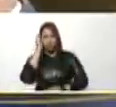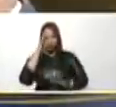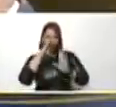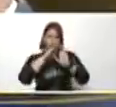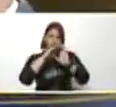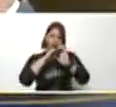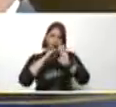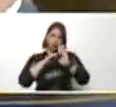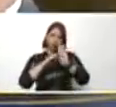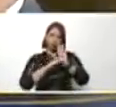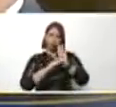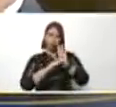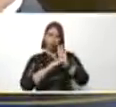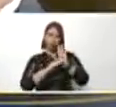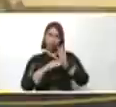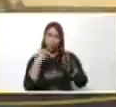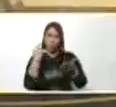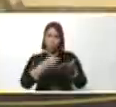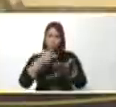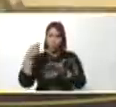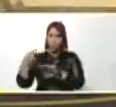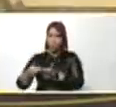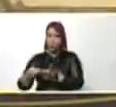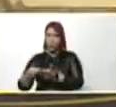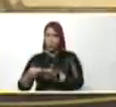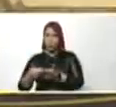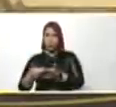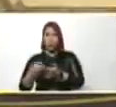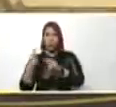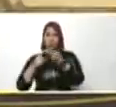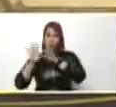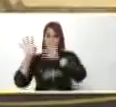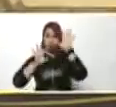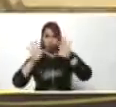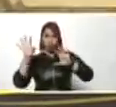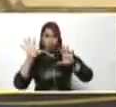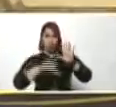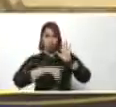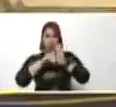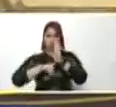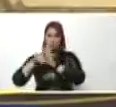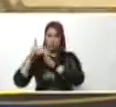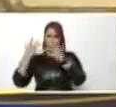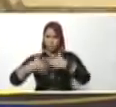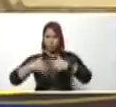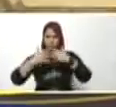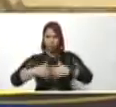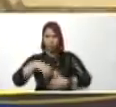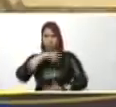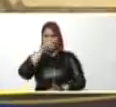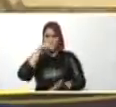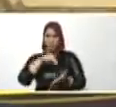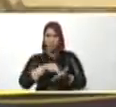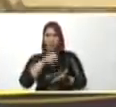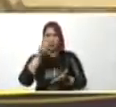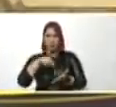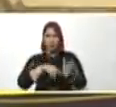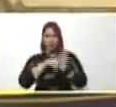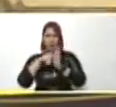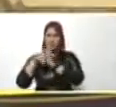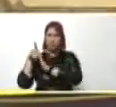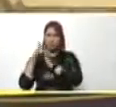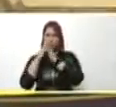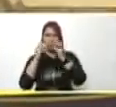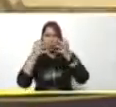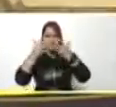condiciones para las inversiones extranjeras, para el desarrollo del empresariado nacional, para el desarrollo de todos los